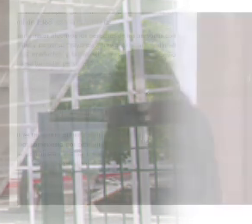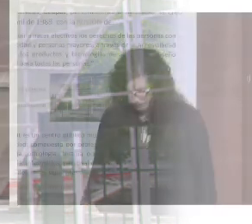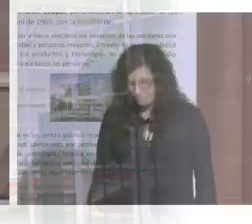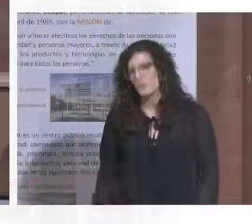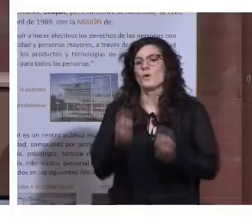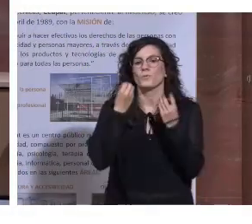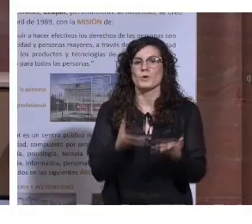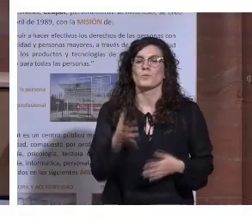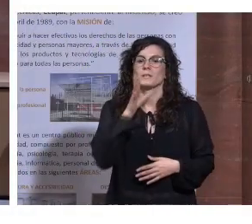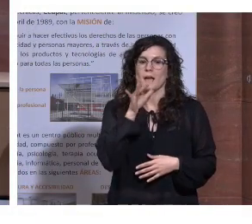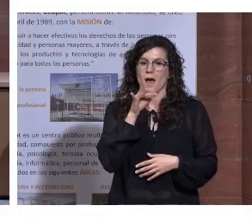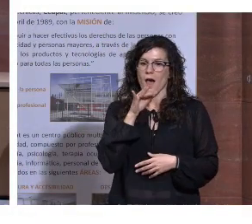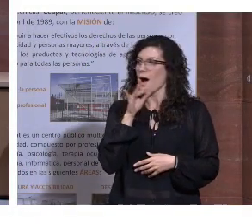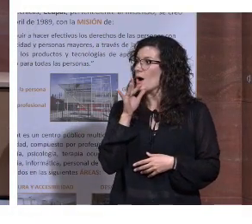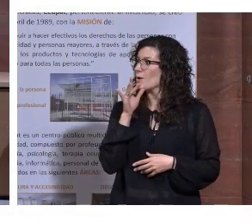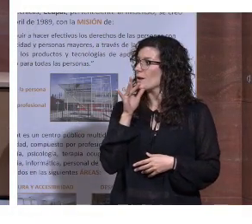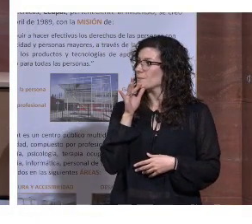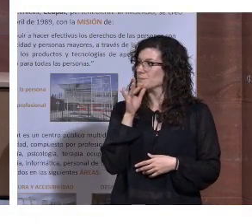Bueno, pues vamos acercándonos ya